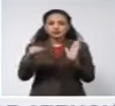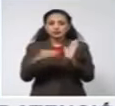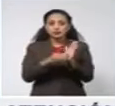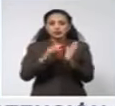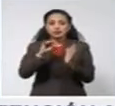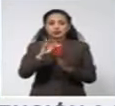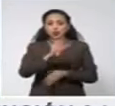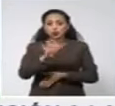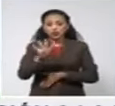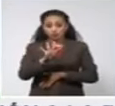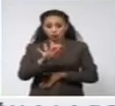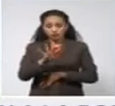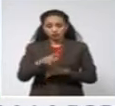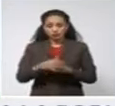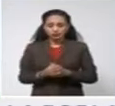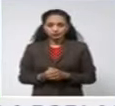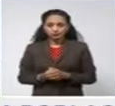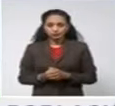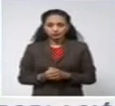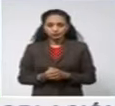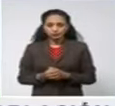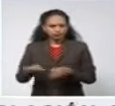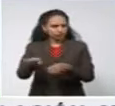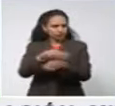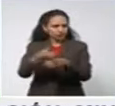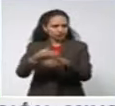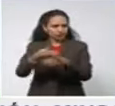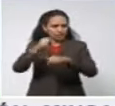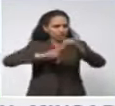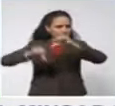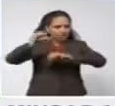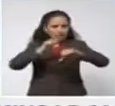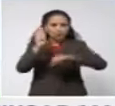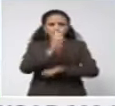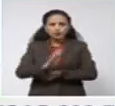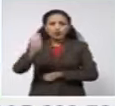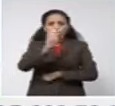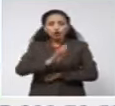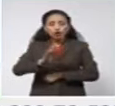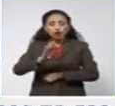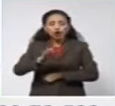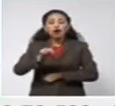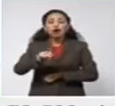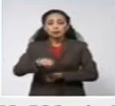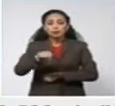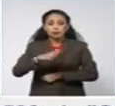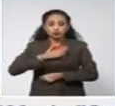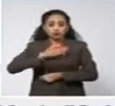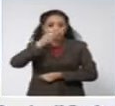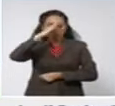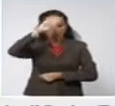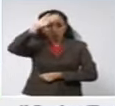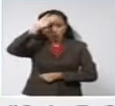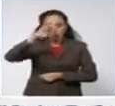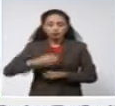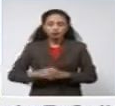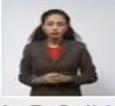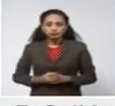7.744 muestras en los diferentes laboratorios de biología molecular de nuestro país que